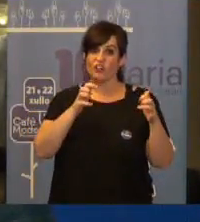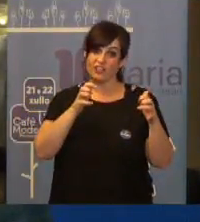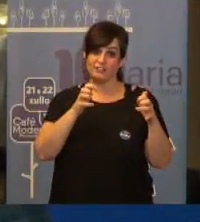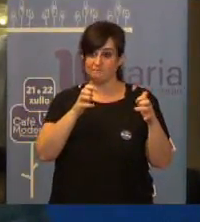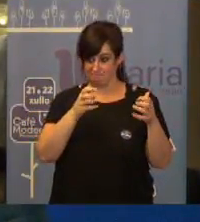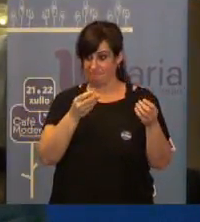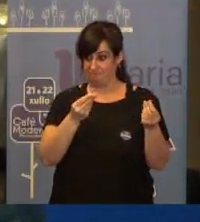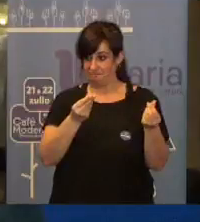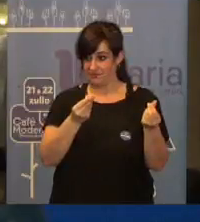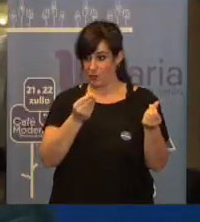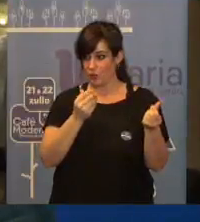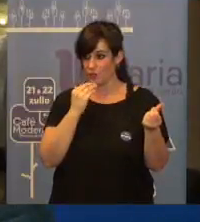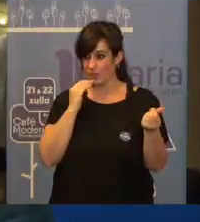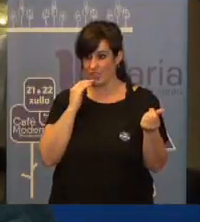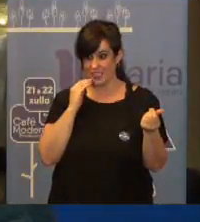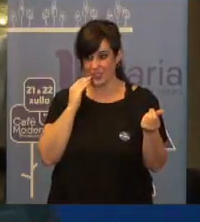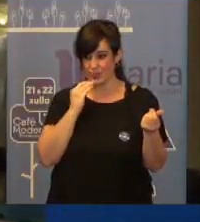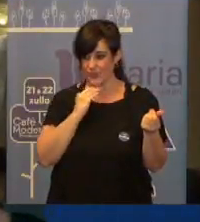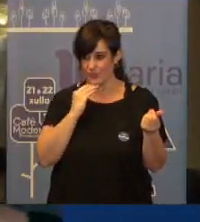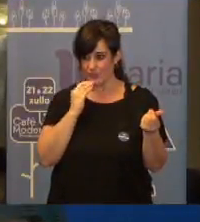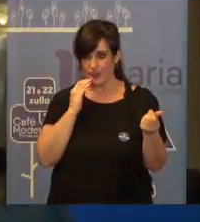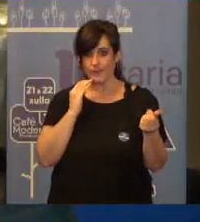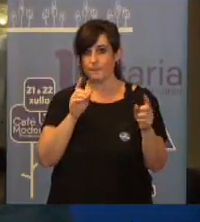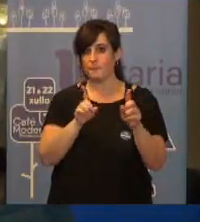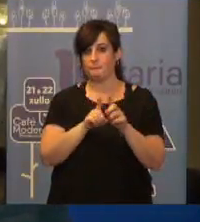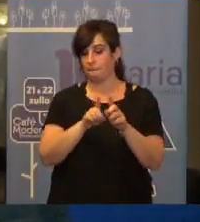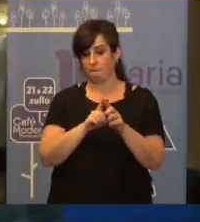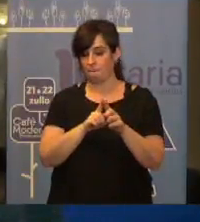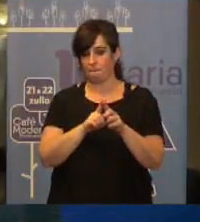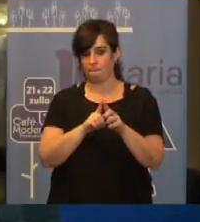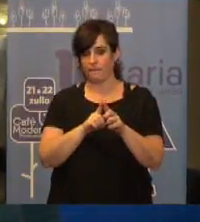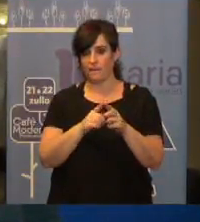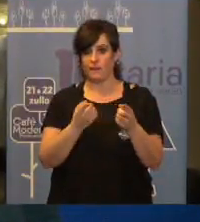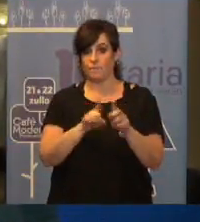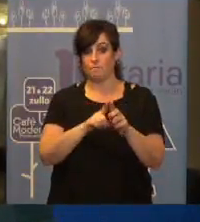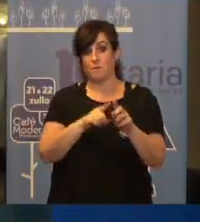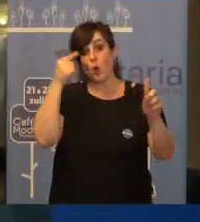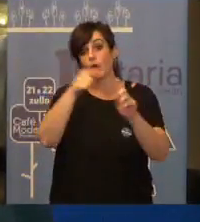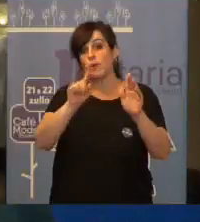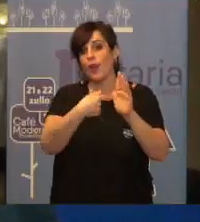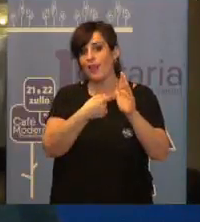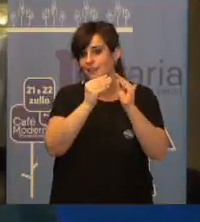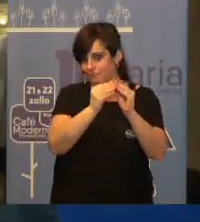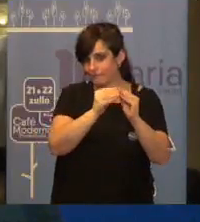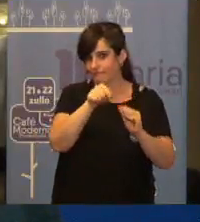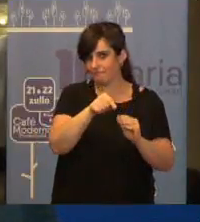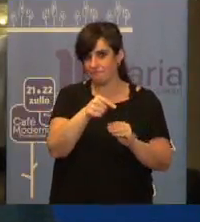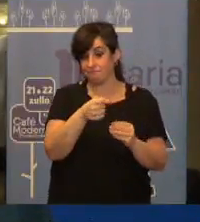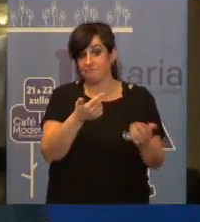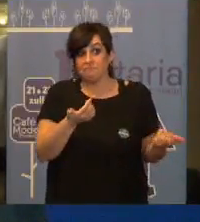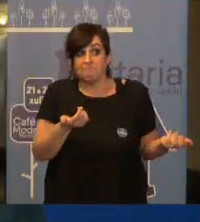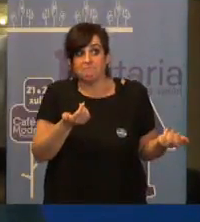non conoce a realidade electoral española e particularmente a maioría do Partido Popular no Senado, e etc., pois